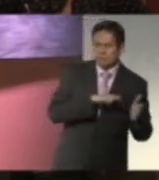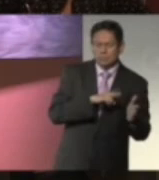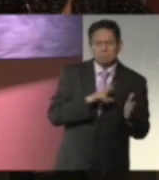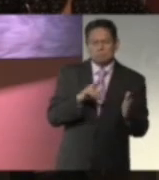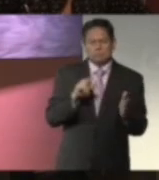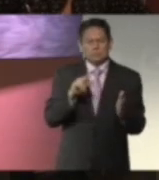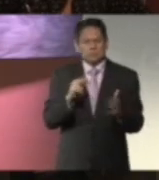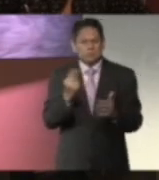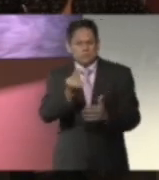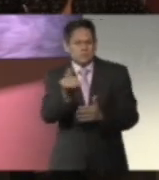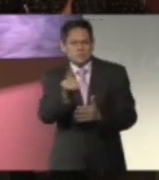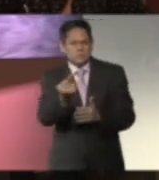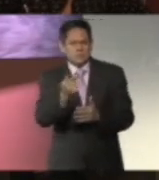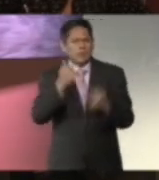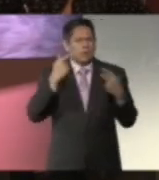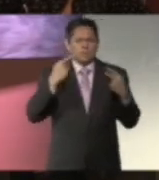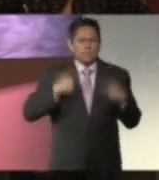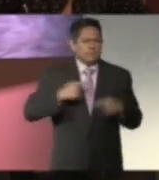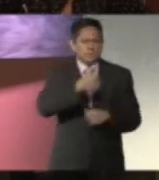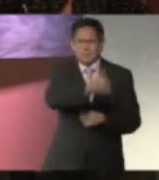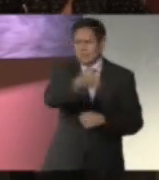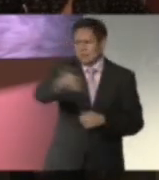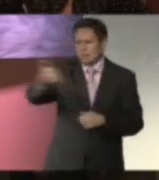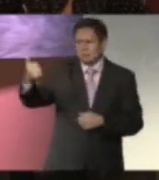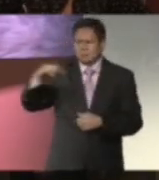como protagonistas de nuestro propio